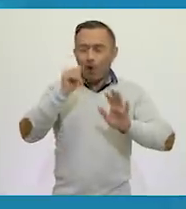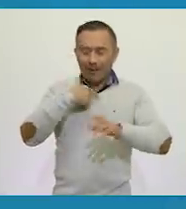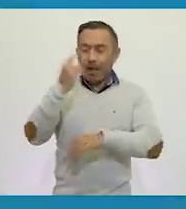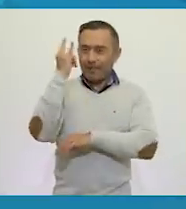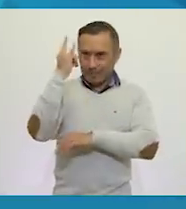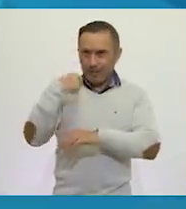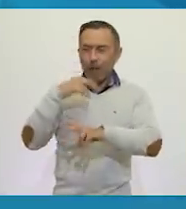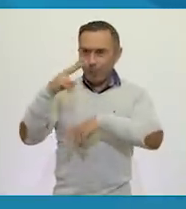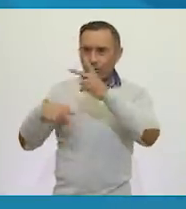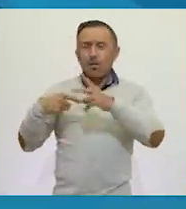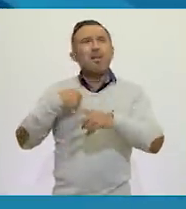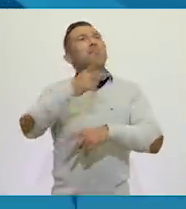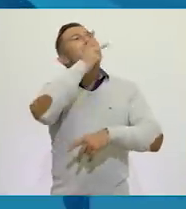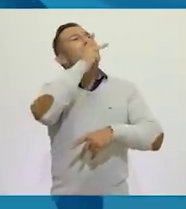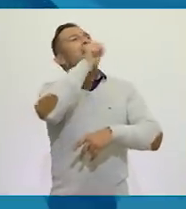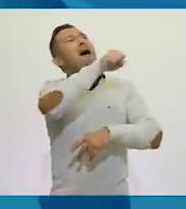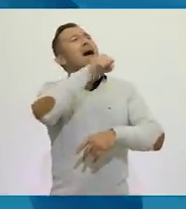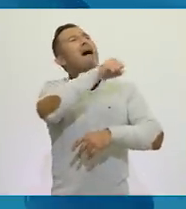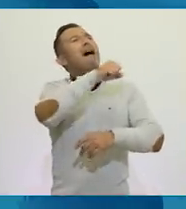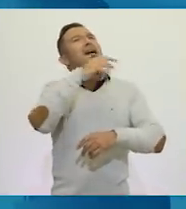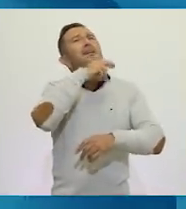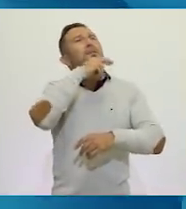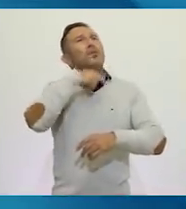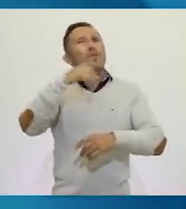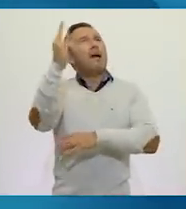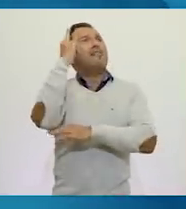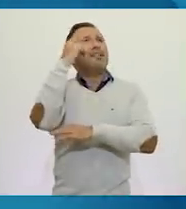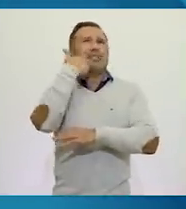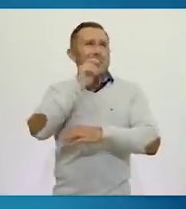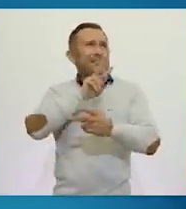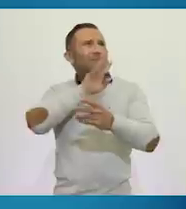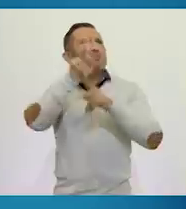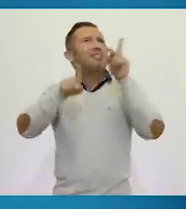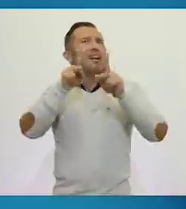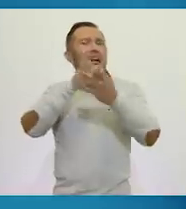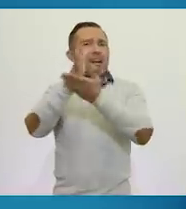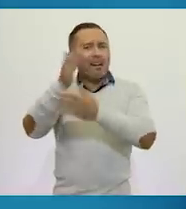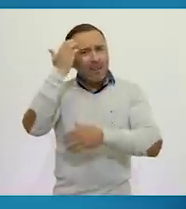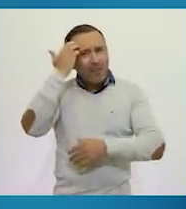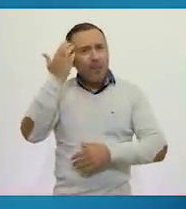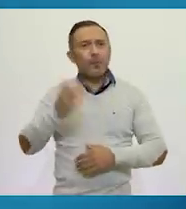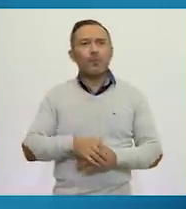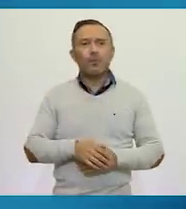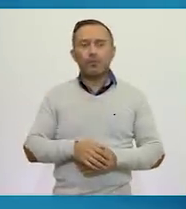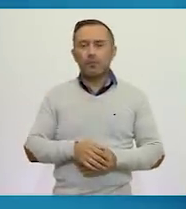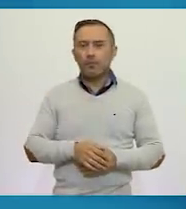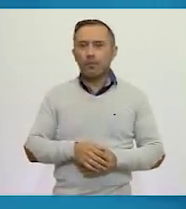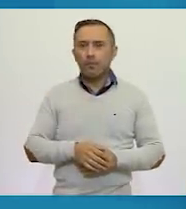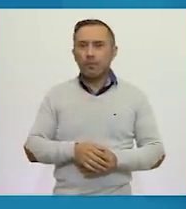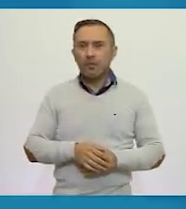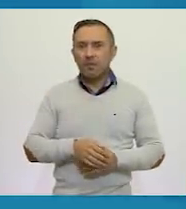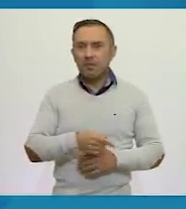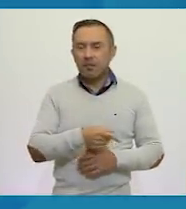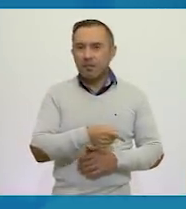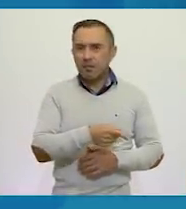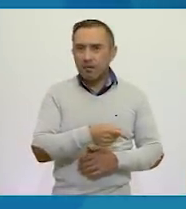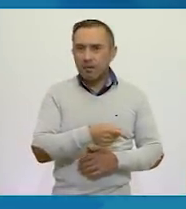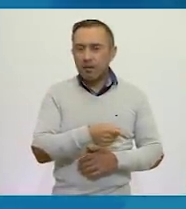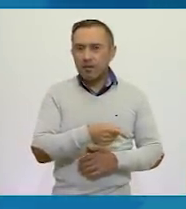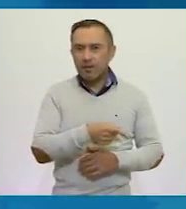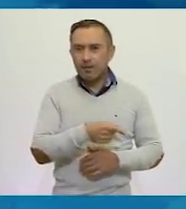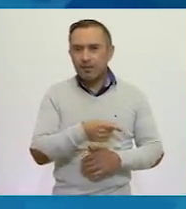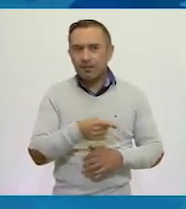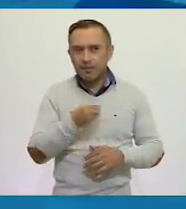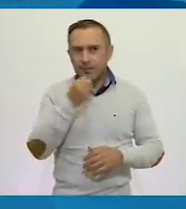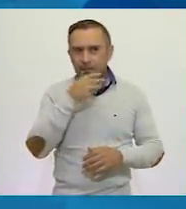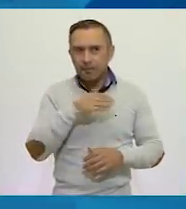¡Ay, papá, llévame a ver a los Atlantes! Bueno, a mí lo que me gusta es el béisbol, man.